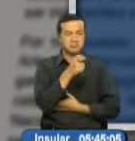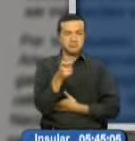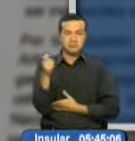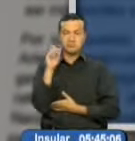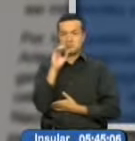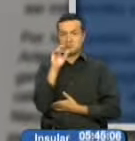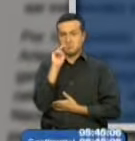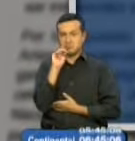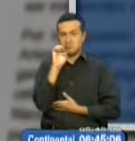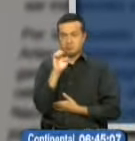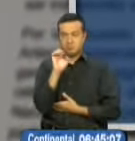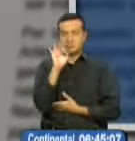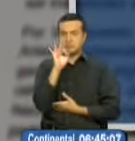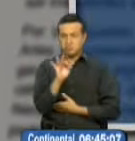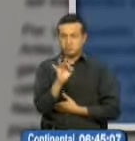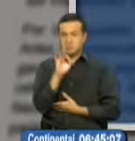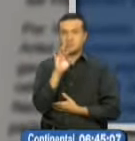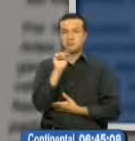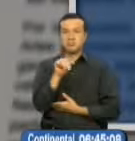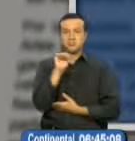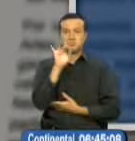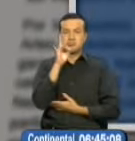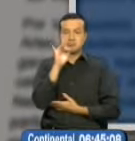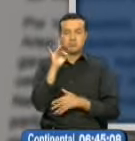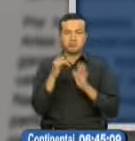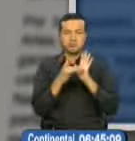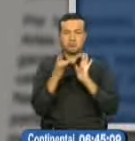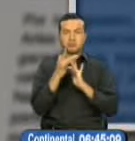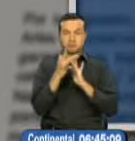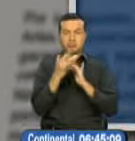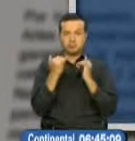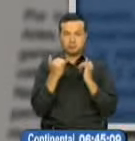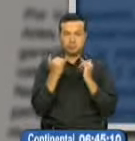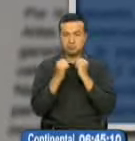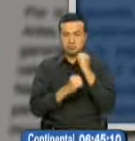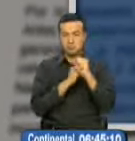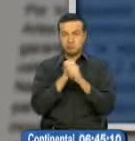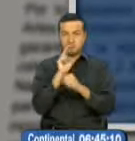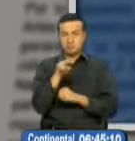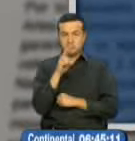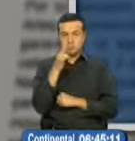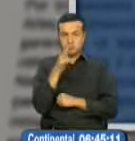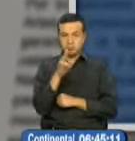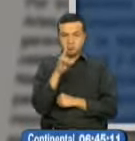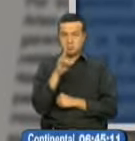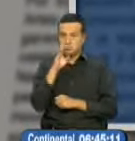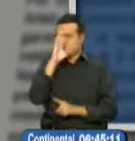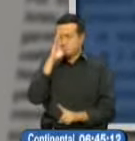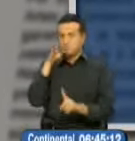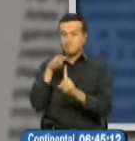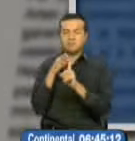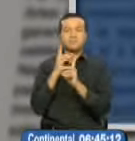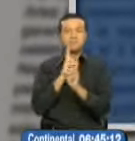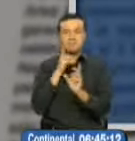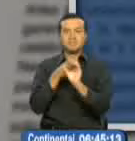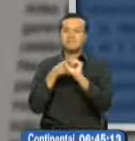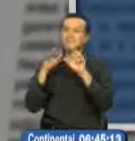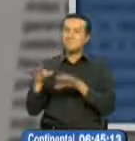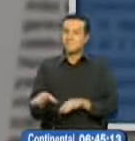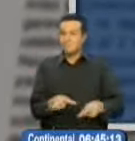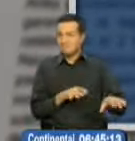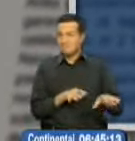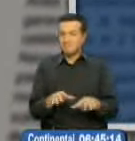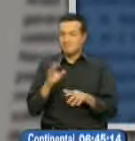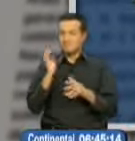Consejo Nacional Electoral para el martes 18 de abril del presente año, con la finalidad de participar activamente del